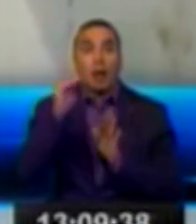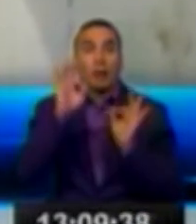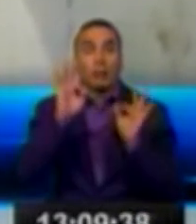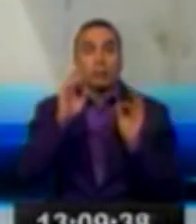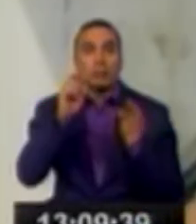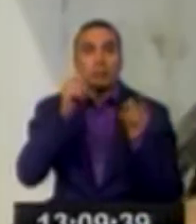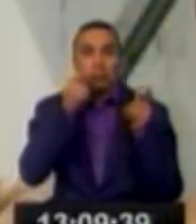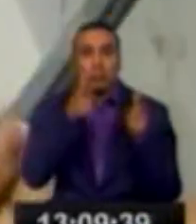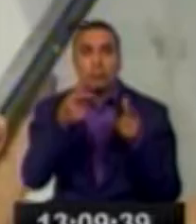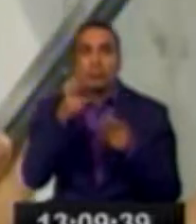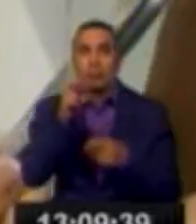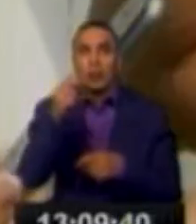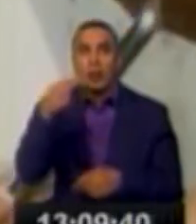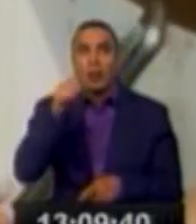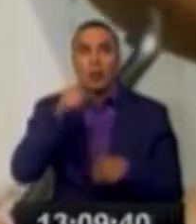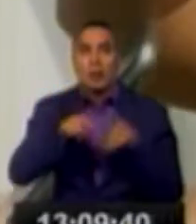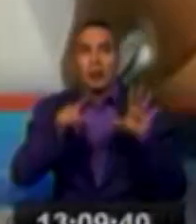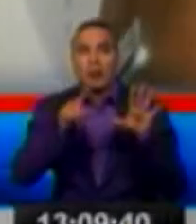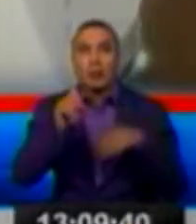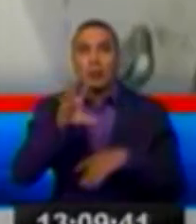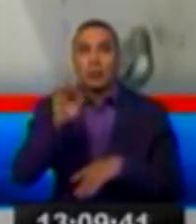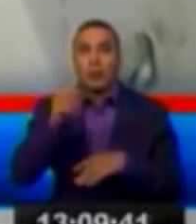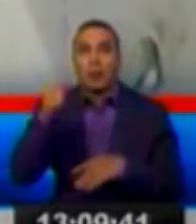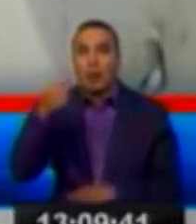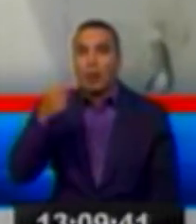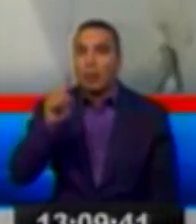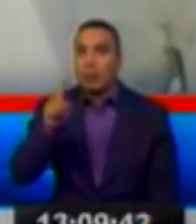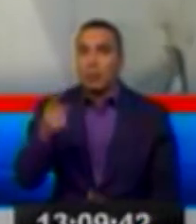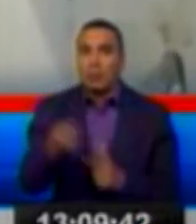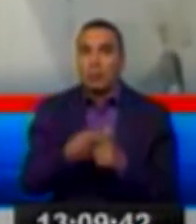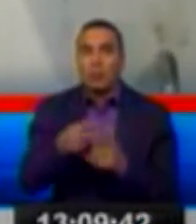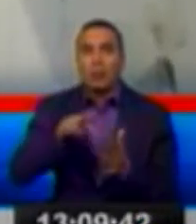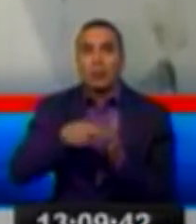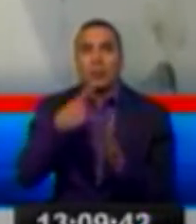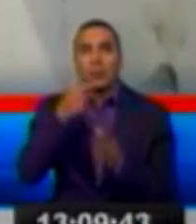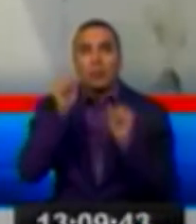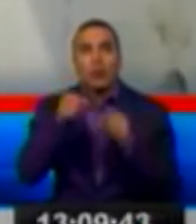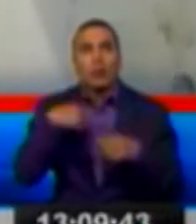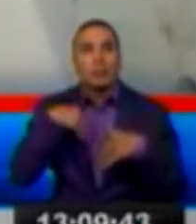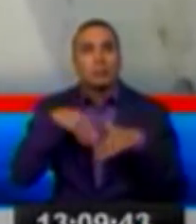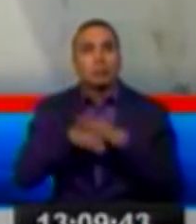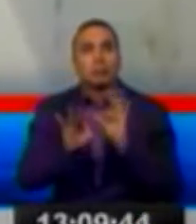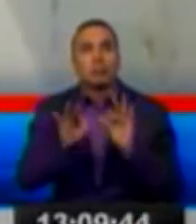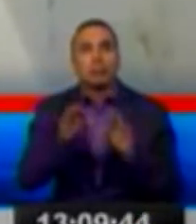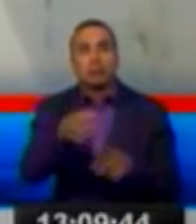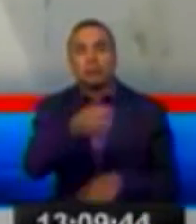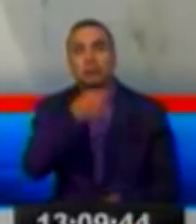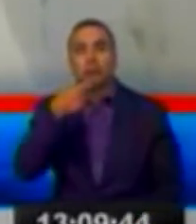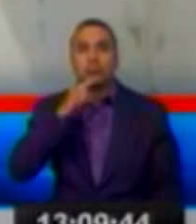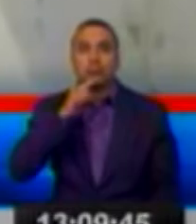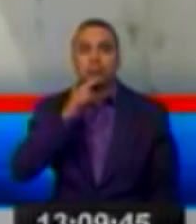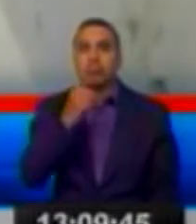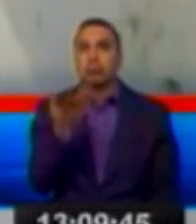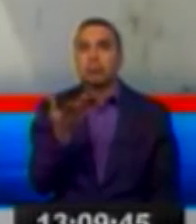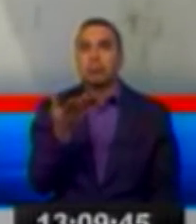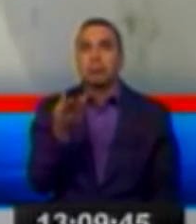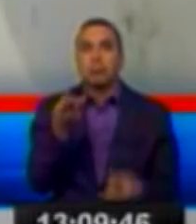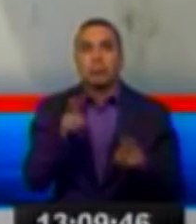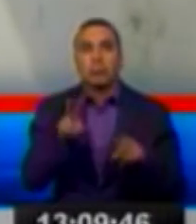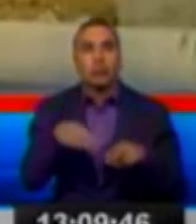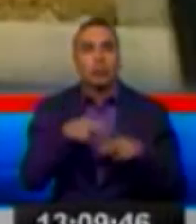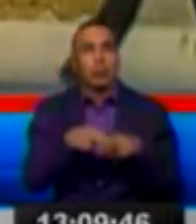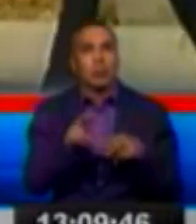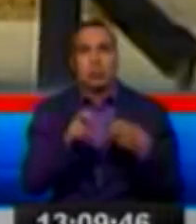regula desde los 20 grados hasta los 150 grados. Entonces significa que se puede mantener tanto en refrigeración como en estado